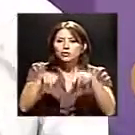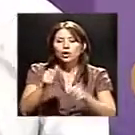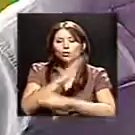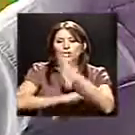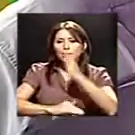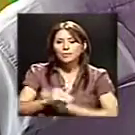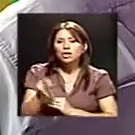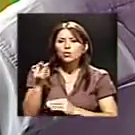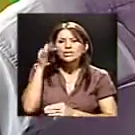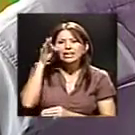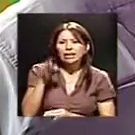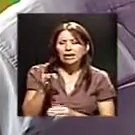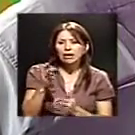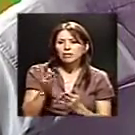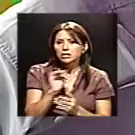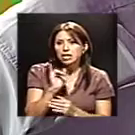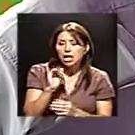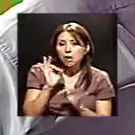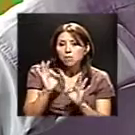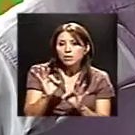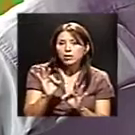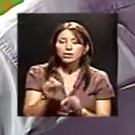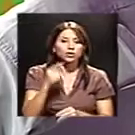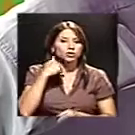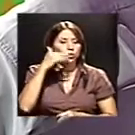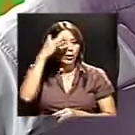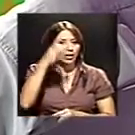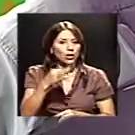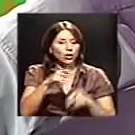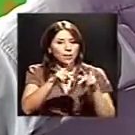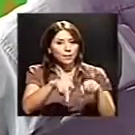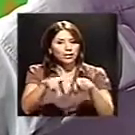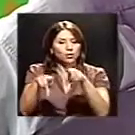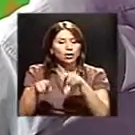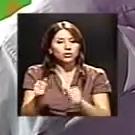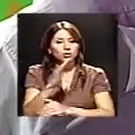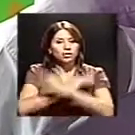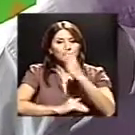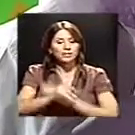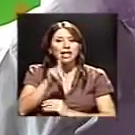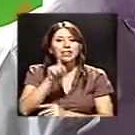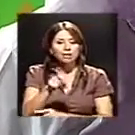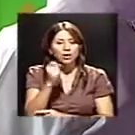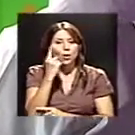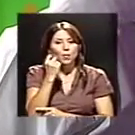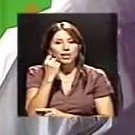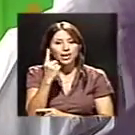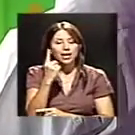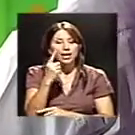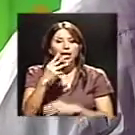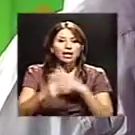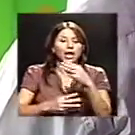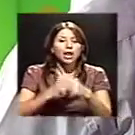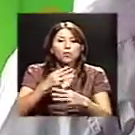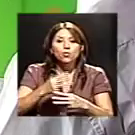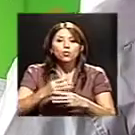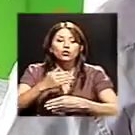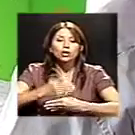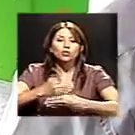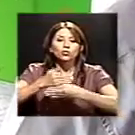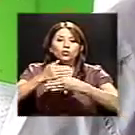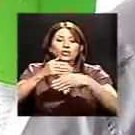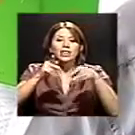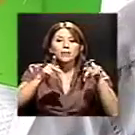ideal? Yo creo que las personas con discapacidad deben comprender también que el mundo se construye de personas